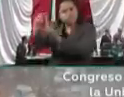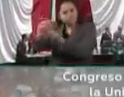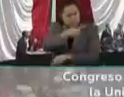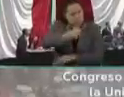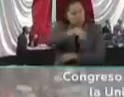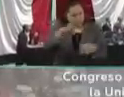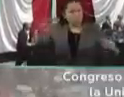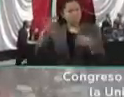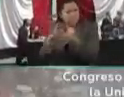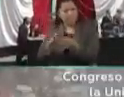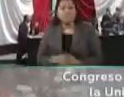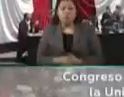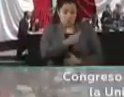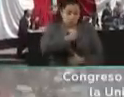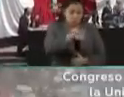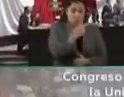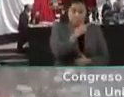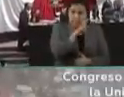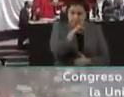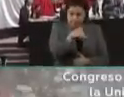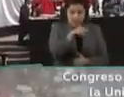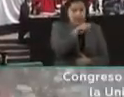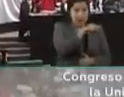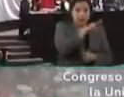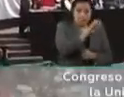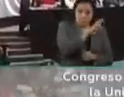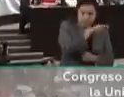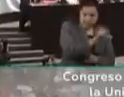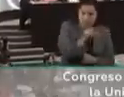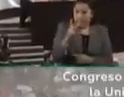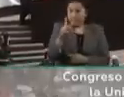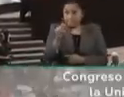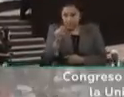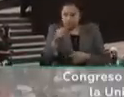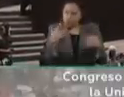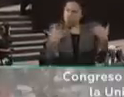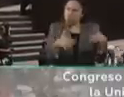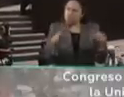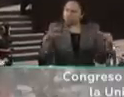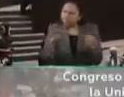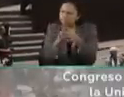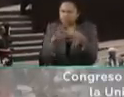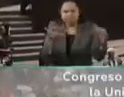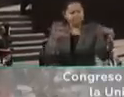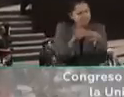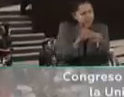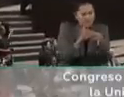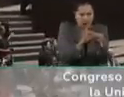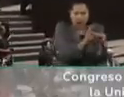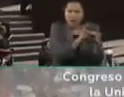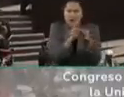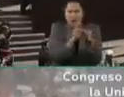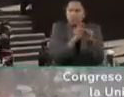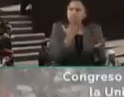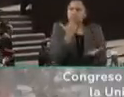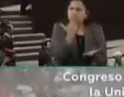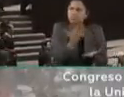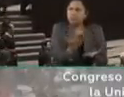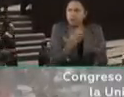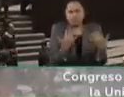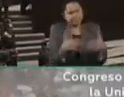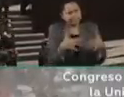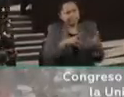a Morena y al Partido del Trabajo por ser grandes aliados. Esta alianza